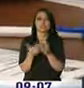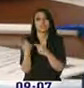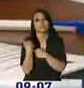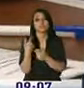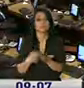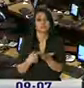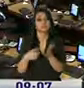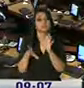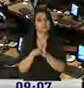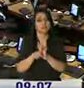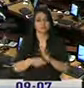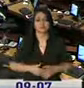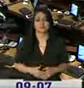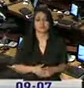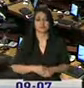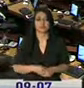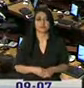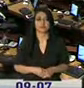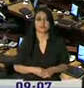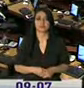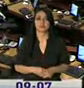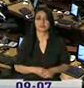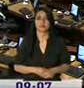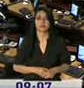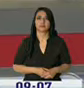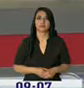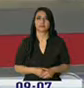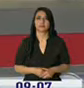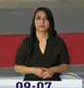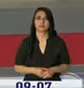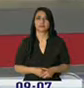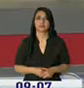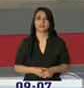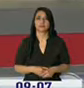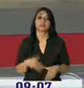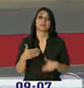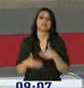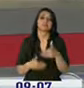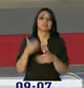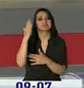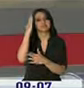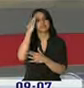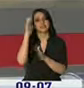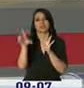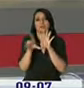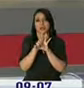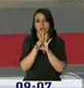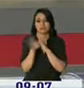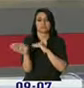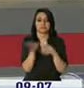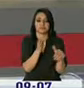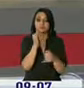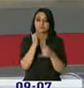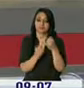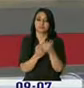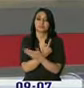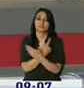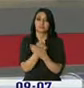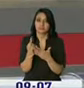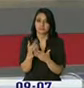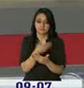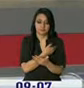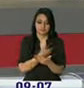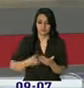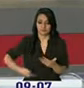ley. Informó Javier Gallo. Ya sabremos lo que sucede con esta ley. Este fin de semana, el presidente de la República,